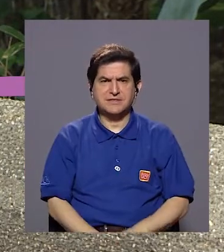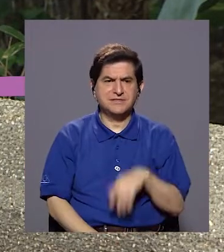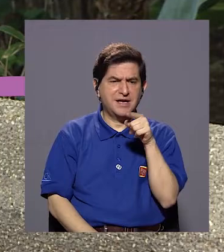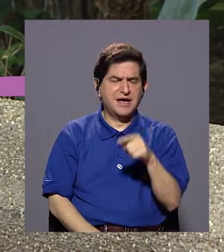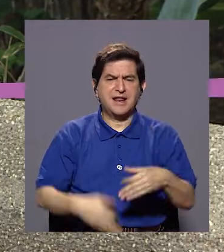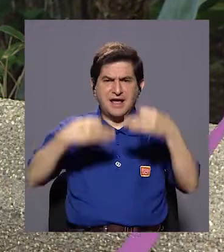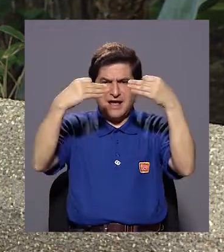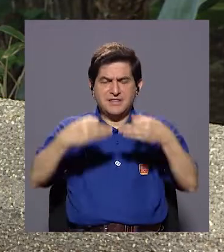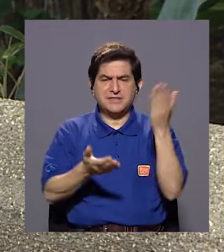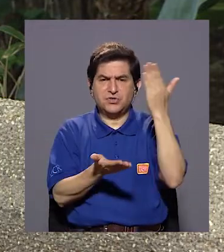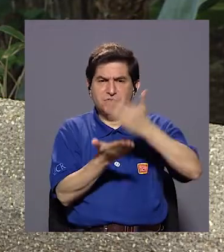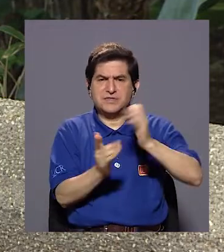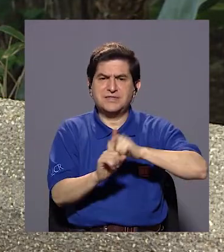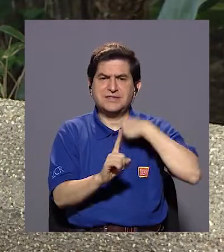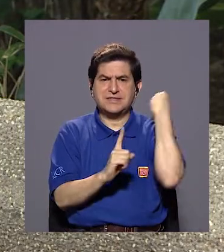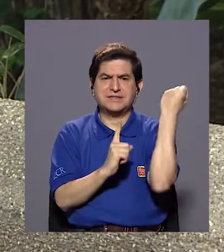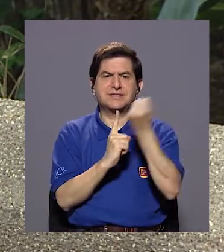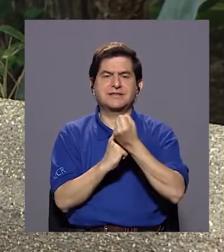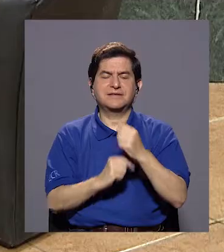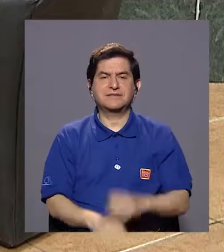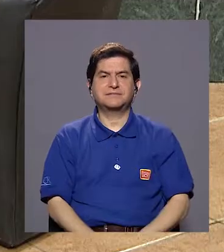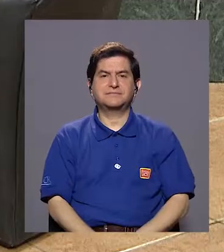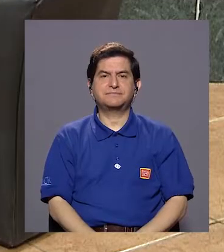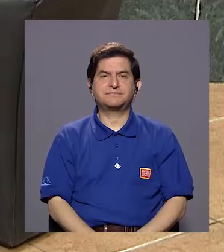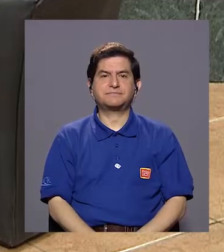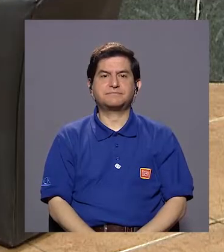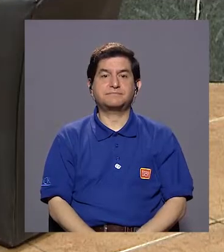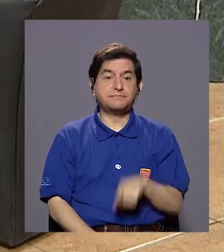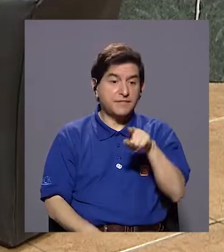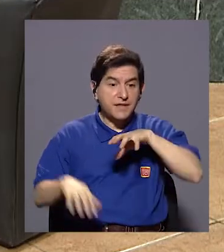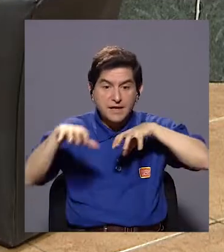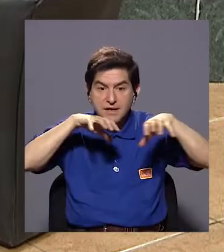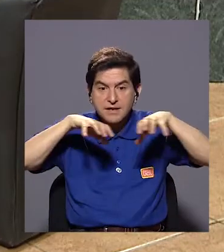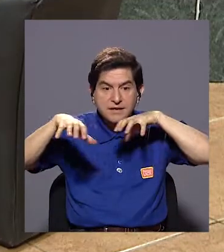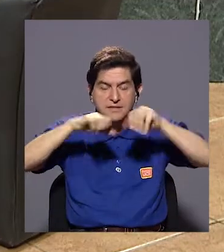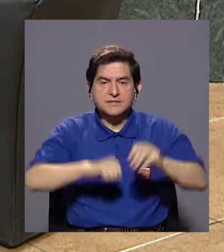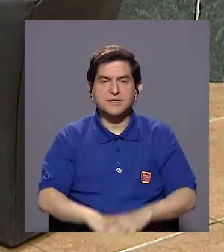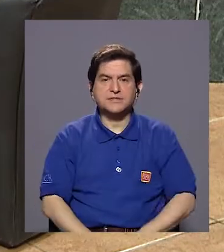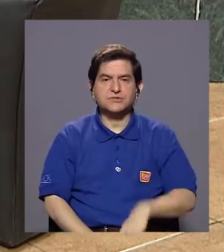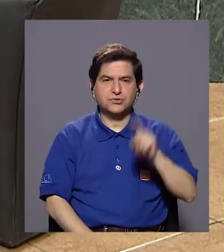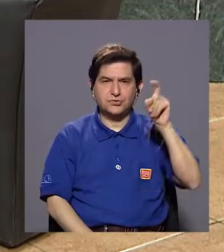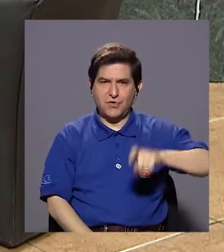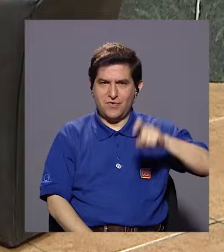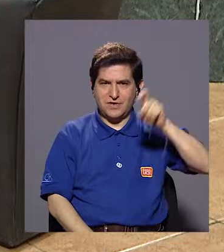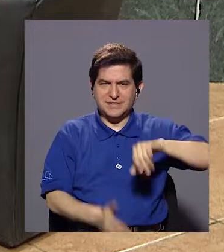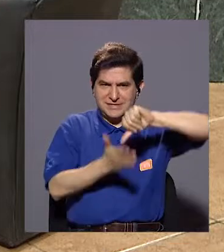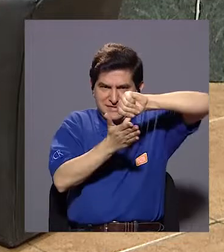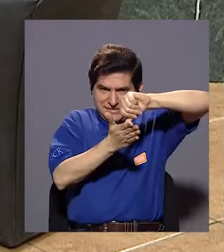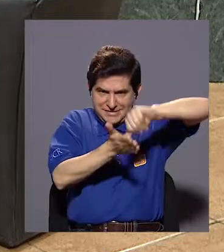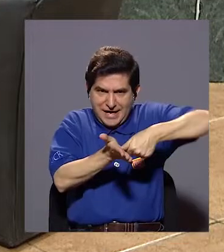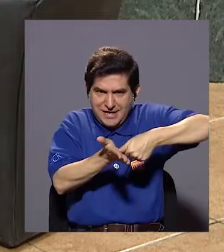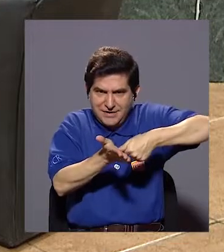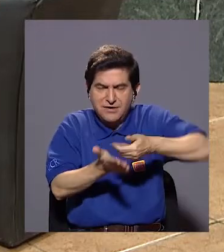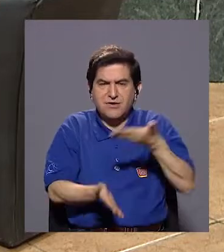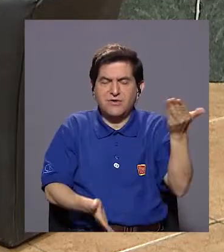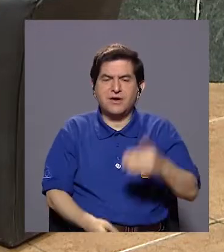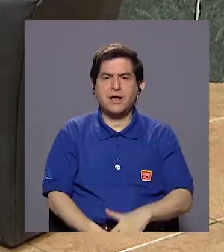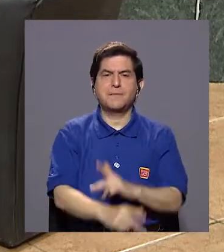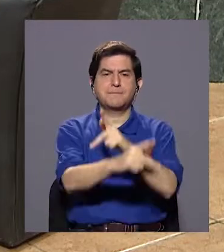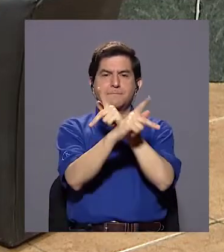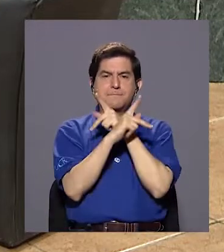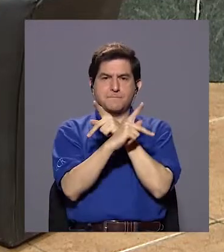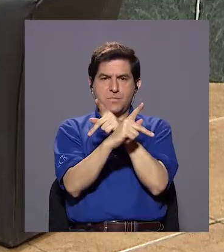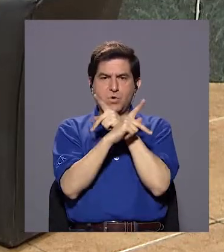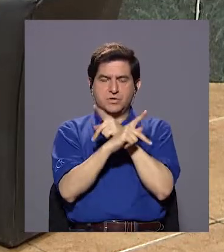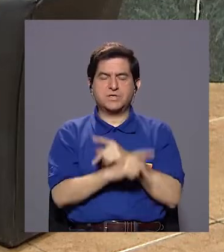para detener esta situación, ¿verdad? Y acá, en estas medidas, tiene que darse mucho énfasis a lo que es, digamos, la protección